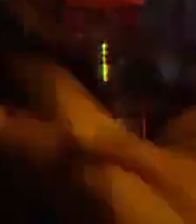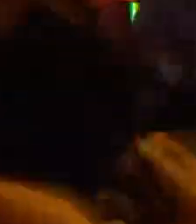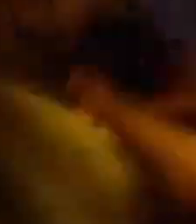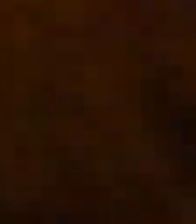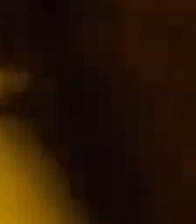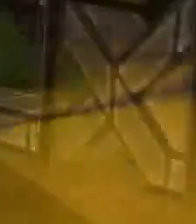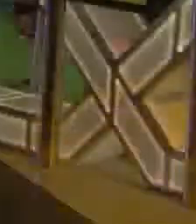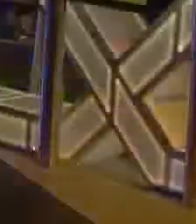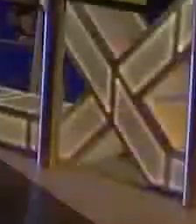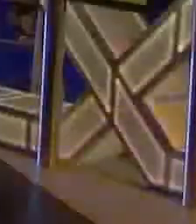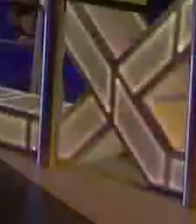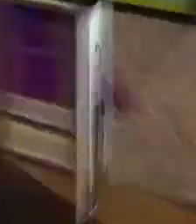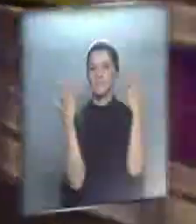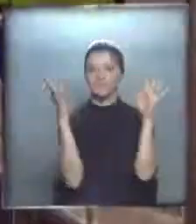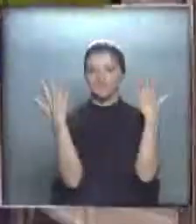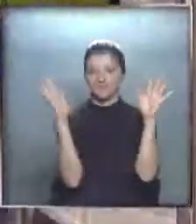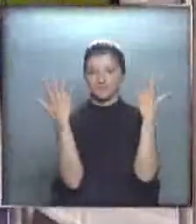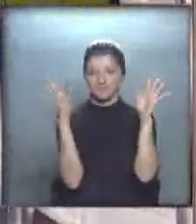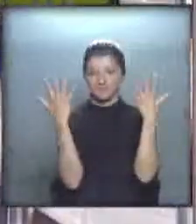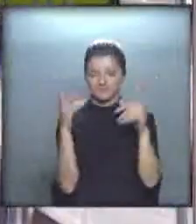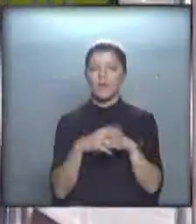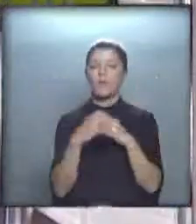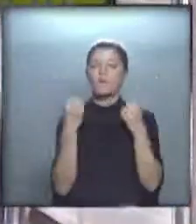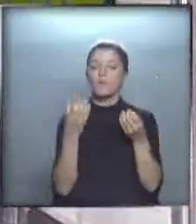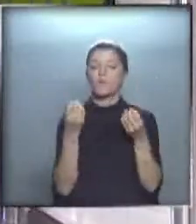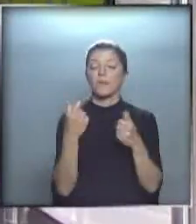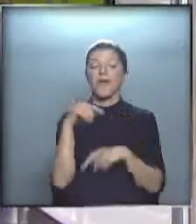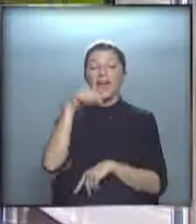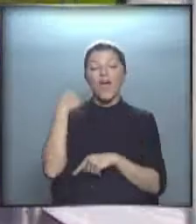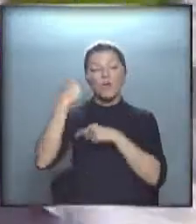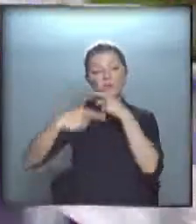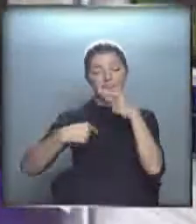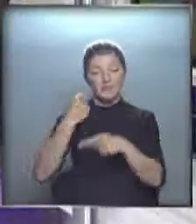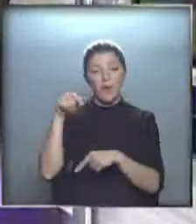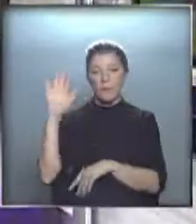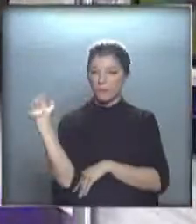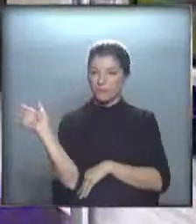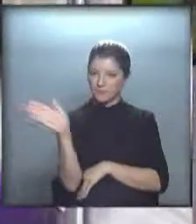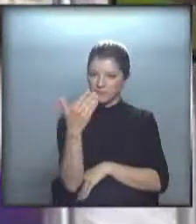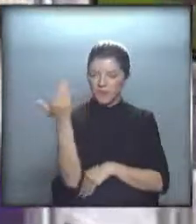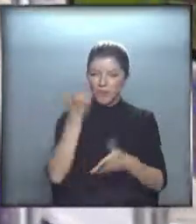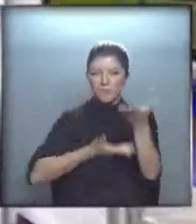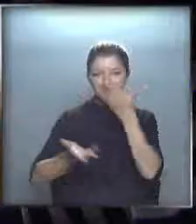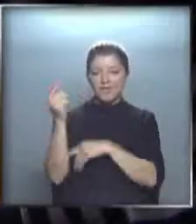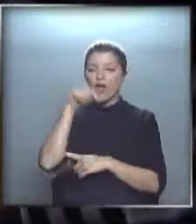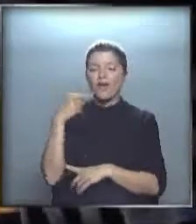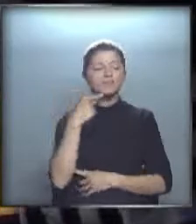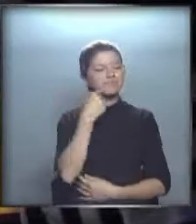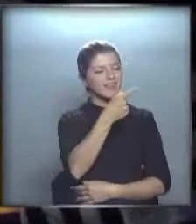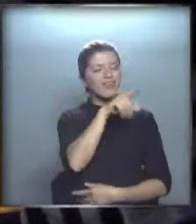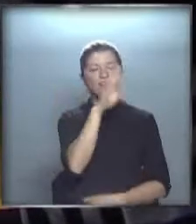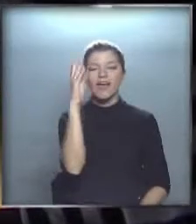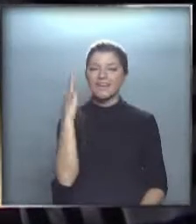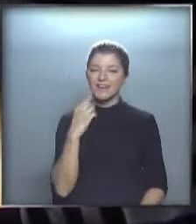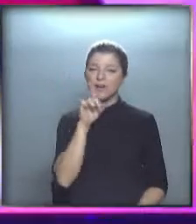pintaron pajaritos en el aire. Muy bien, gente, aquí seguimos con todos ustedes. Bueno, me voy con Irene, porque Irene siempre